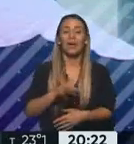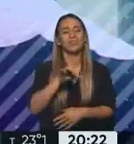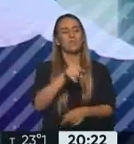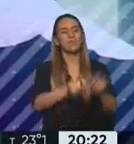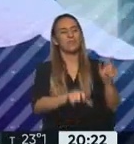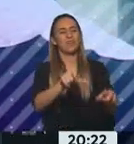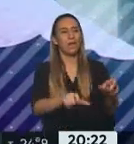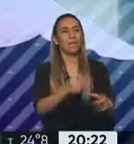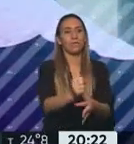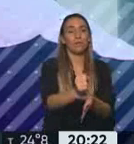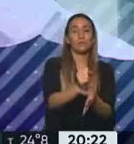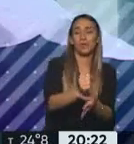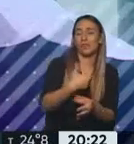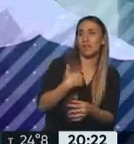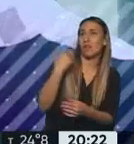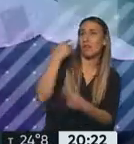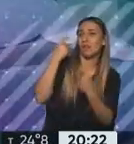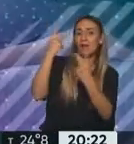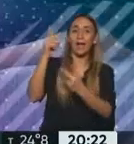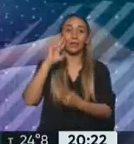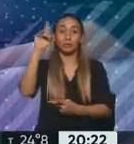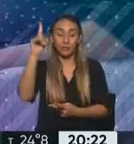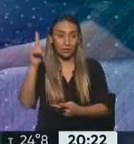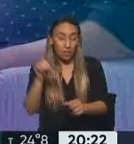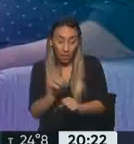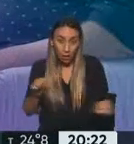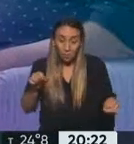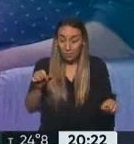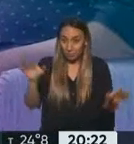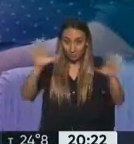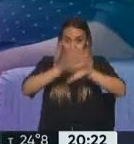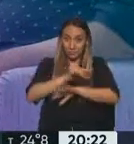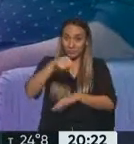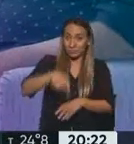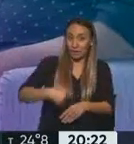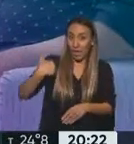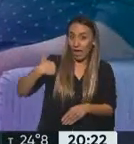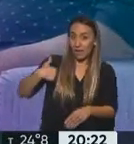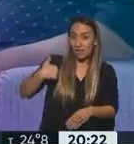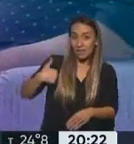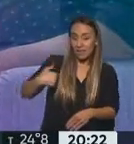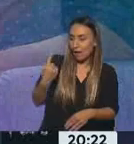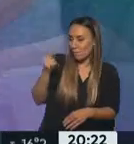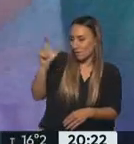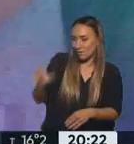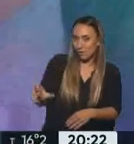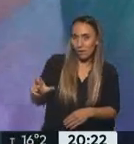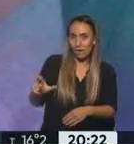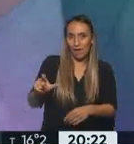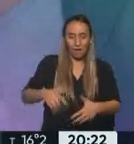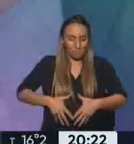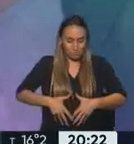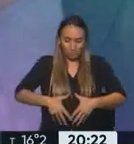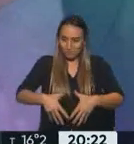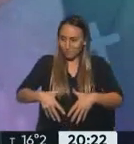famosos, que era Estados Unidos, que de pronto estábamos en Argentina con una gestante de acá, haciendo todo acá, con un